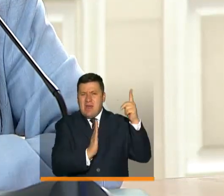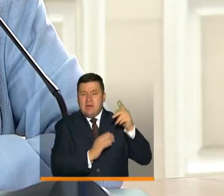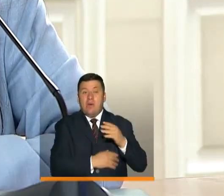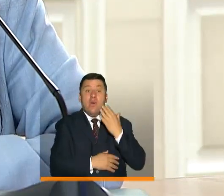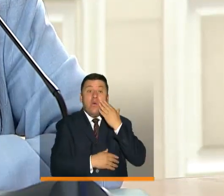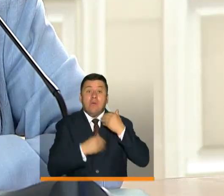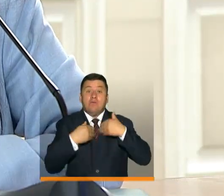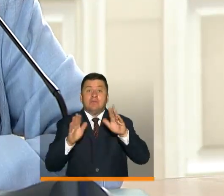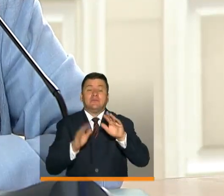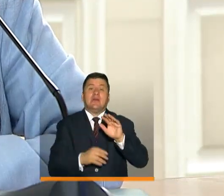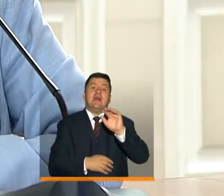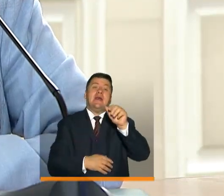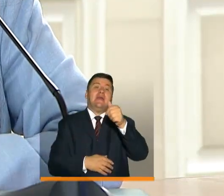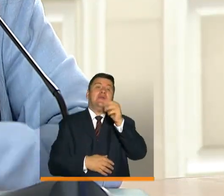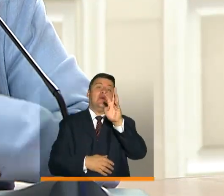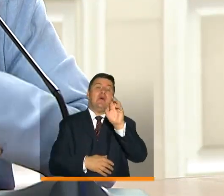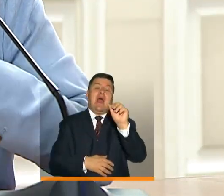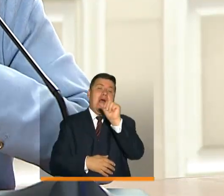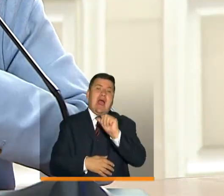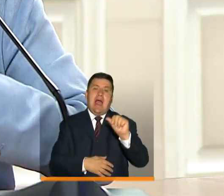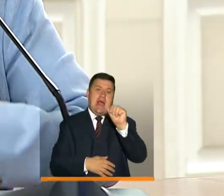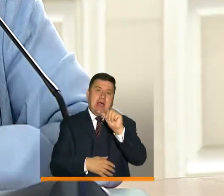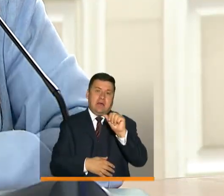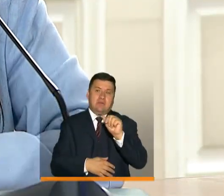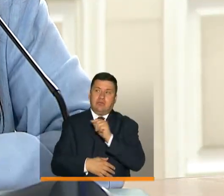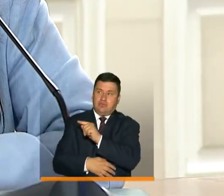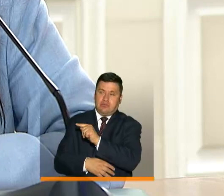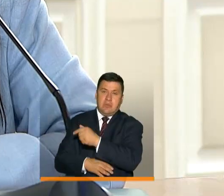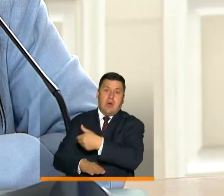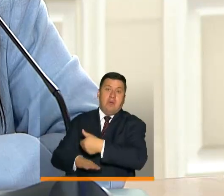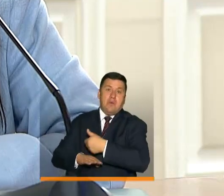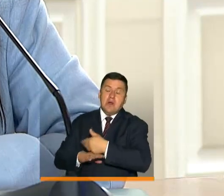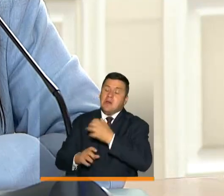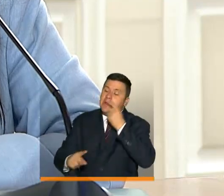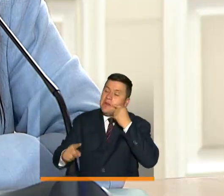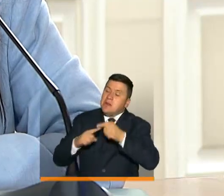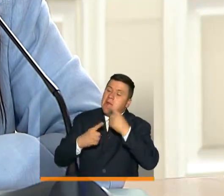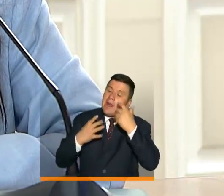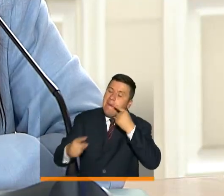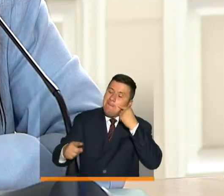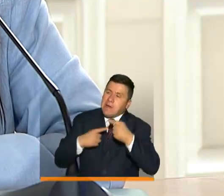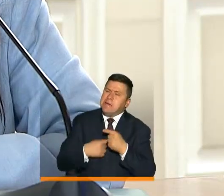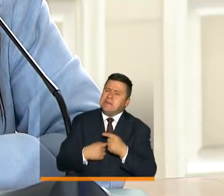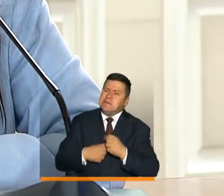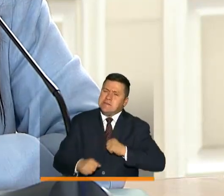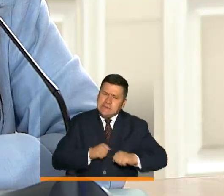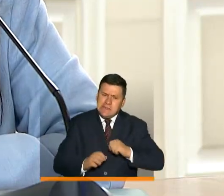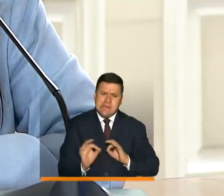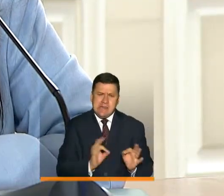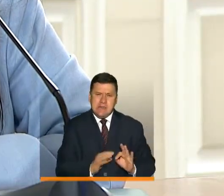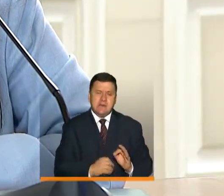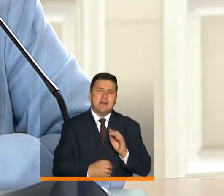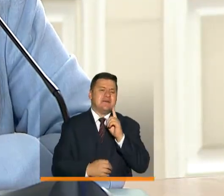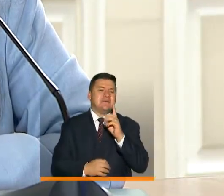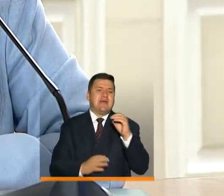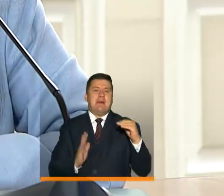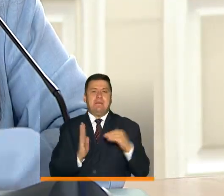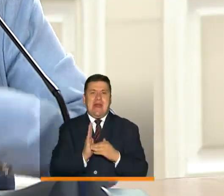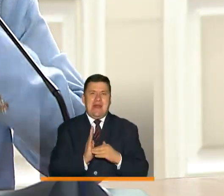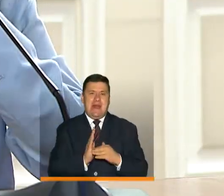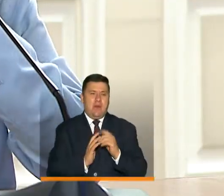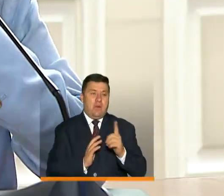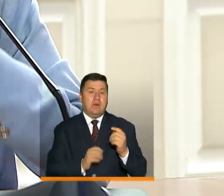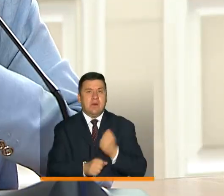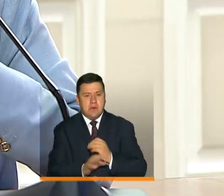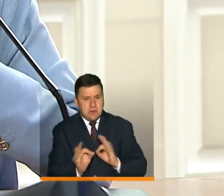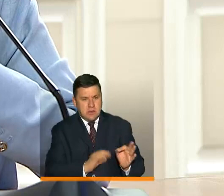el 19 de agosto con usted, porque usted me propuso una meta y me dijo, hay que preparar 100.000 programadores. Y hay